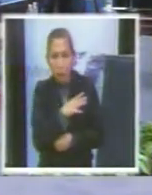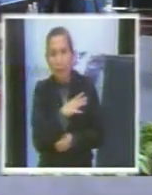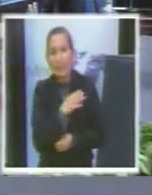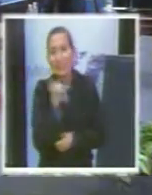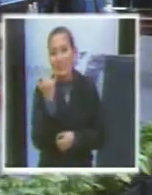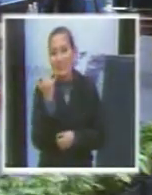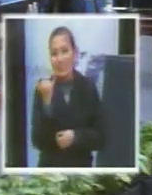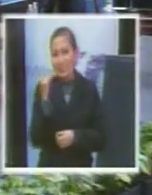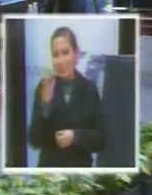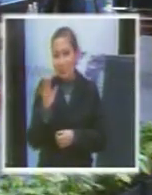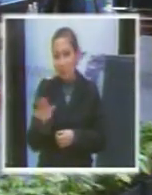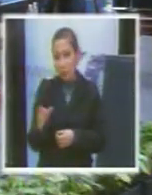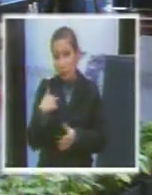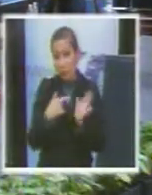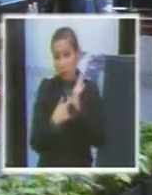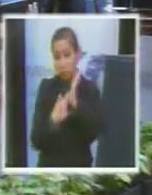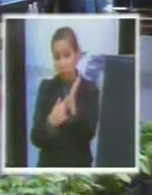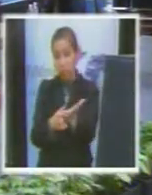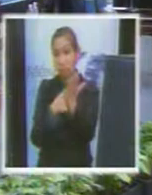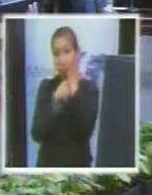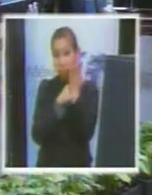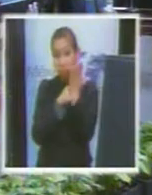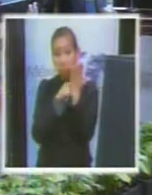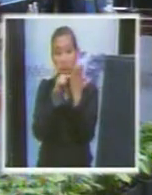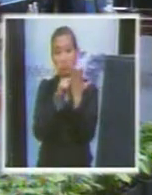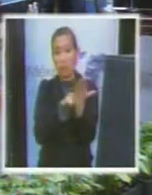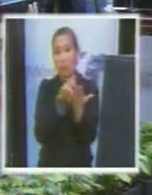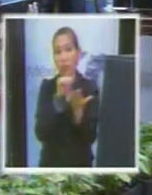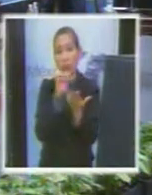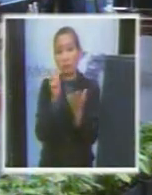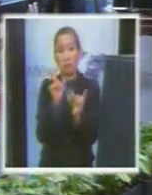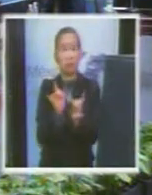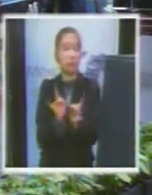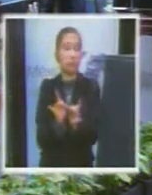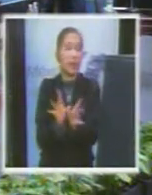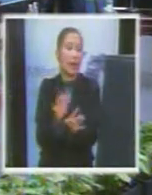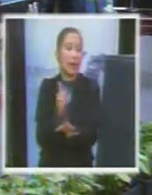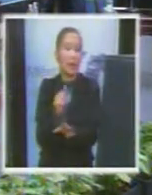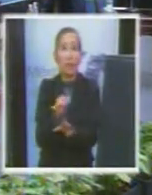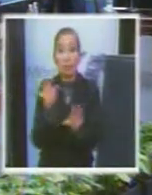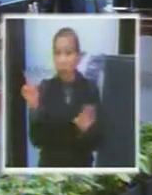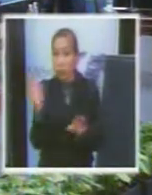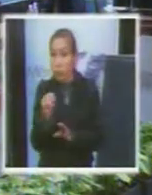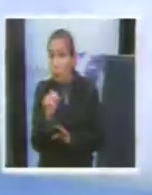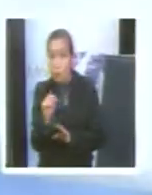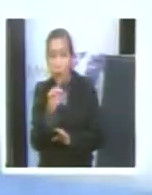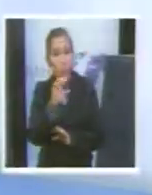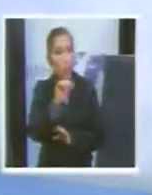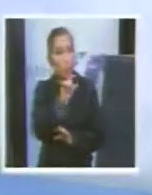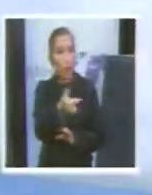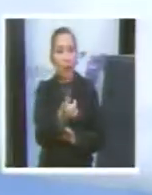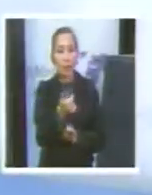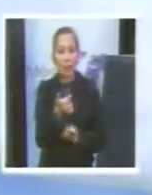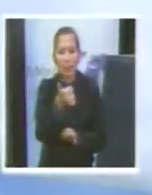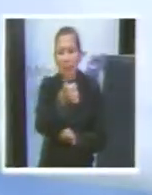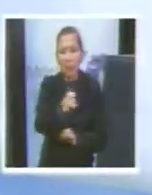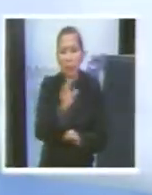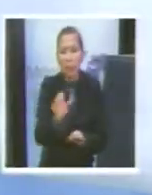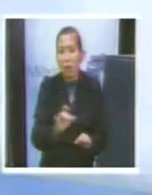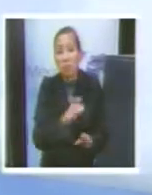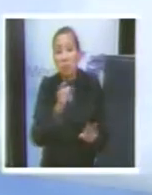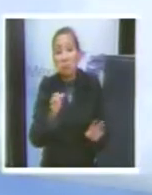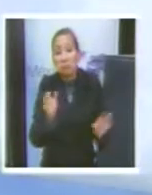y que nos muestran que no es una casualidad, que no es un hecho fortuito.